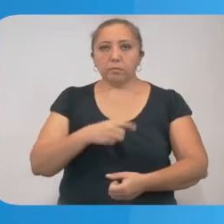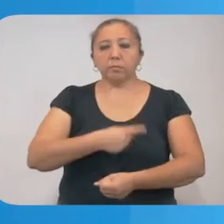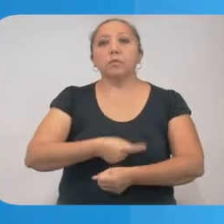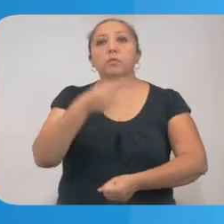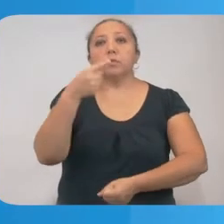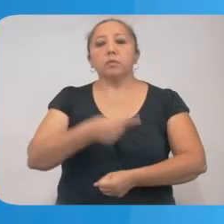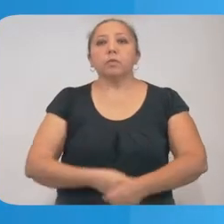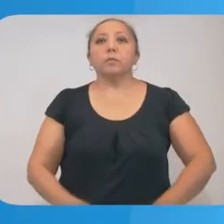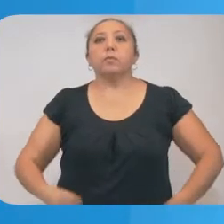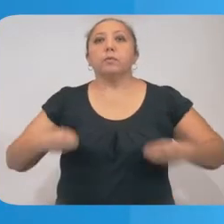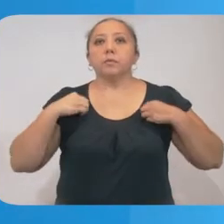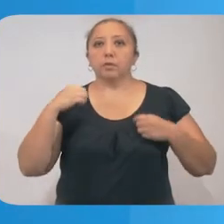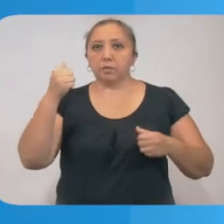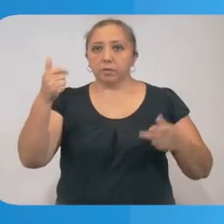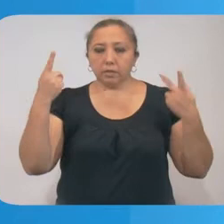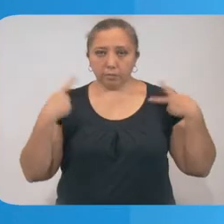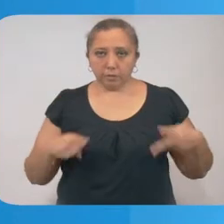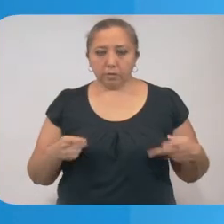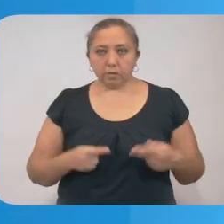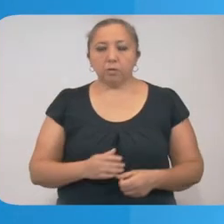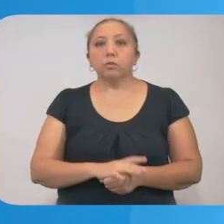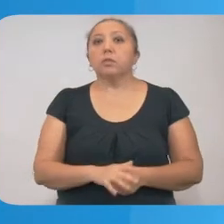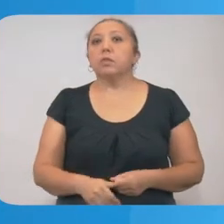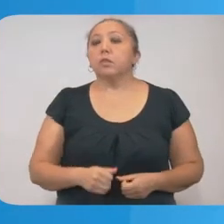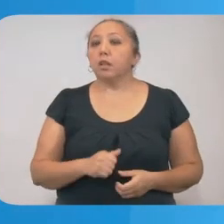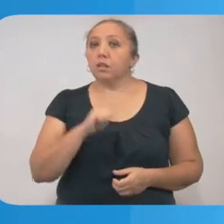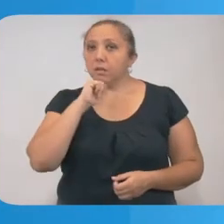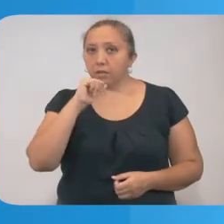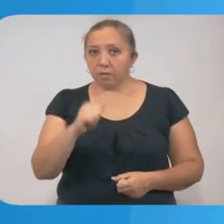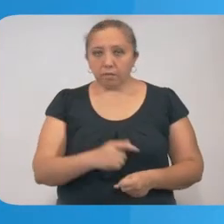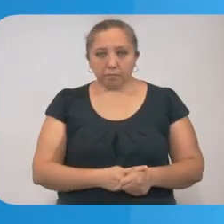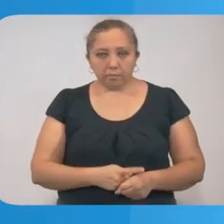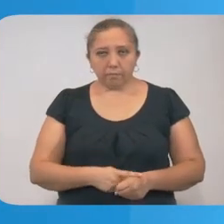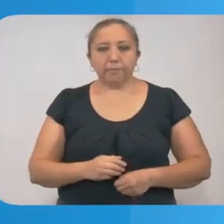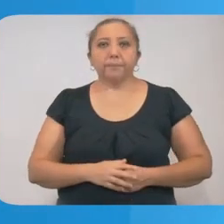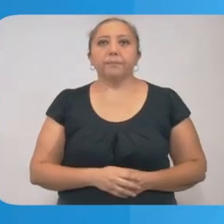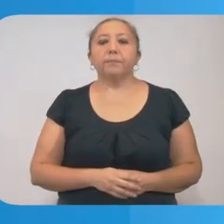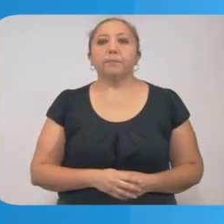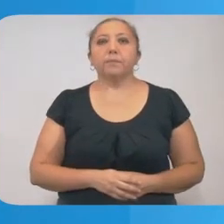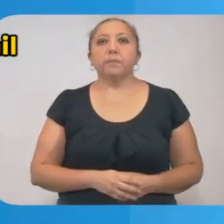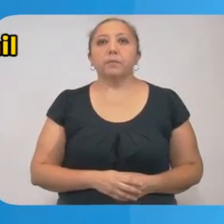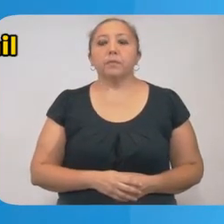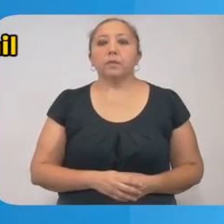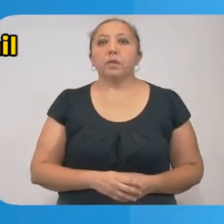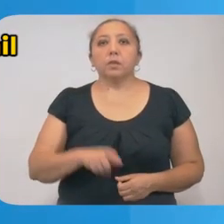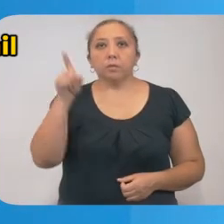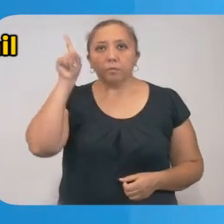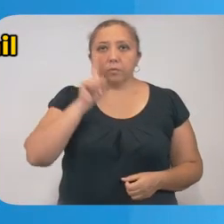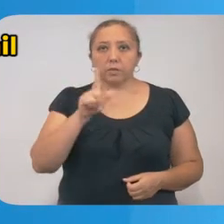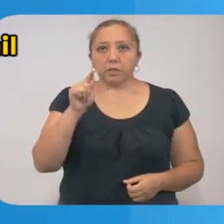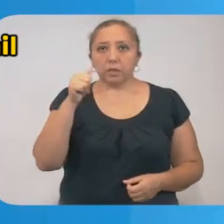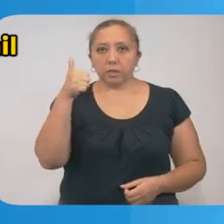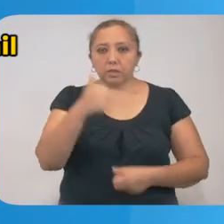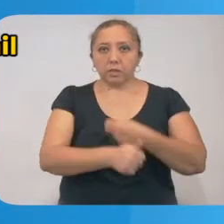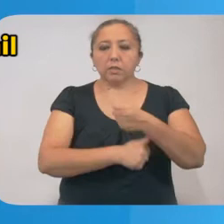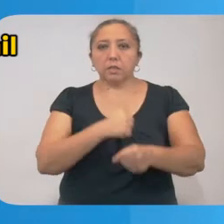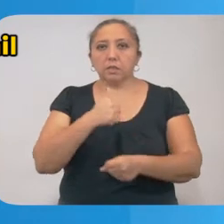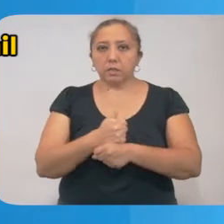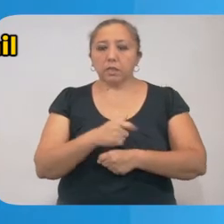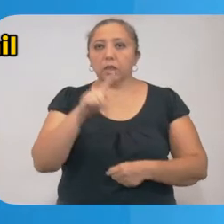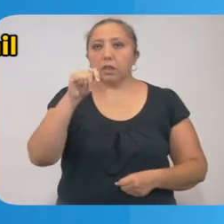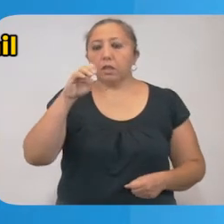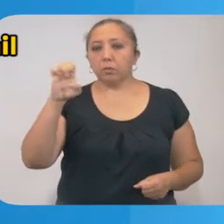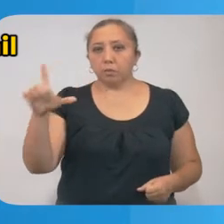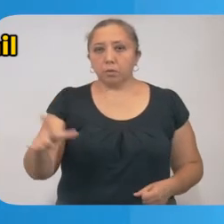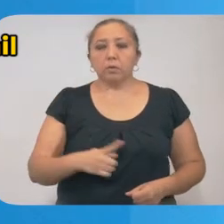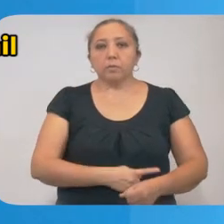hipertensión. Convivía con 6 contactos, los cuales hasta el momento se reportan sin síntomas. Mujer de 76 años de Ticul,